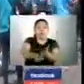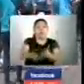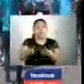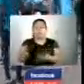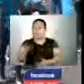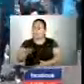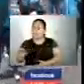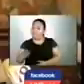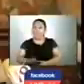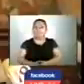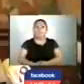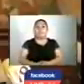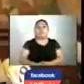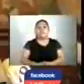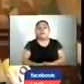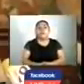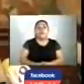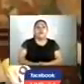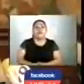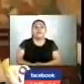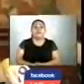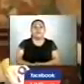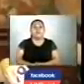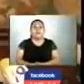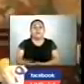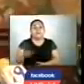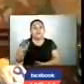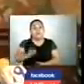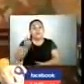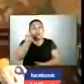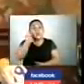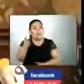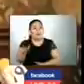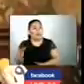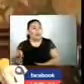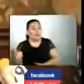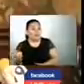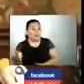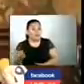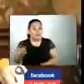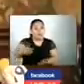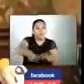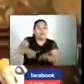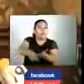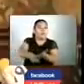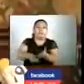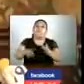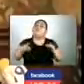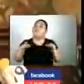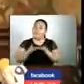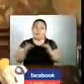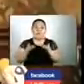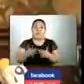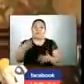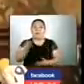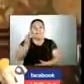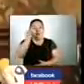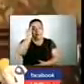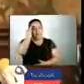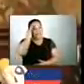auditorías. Respecto a lo que pasa en las alcaldías, igual, era de esperarse